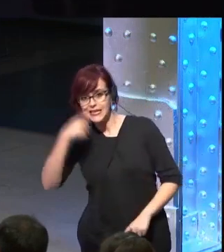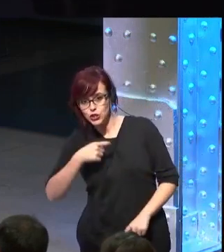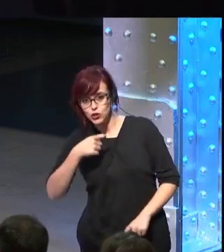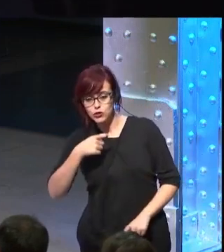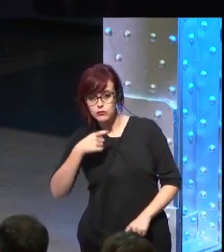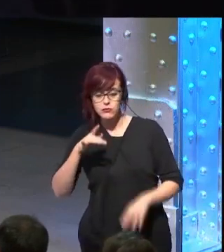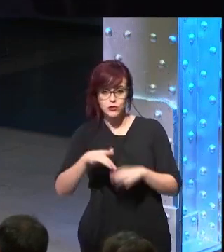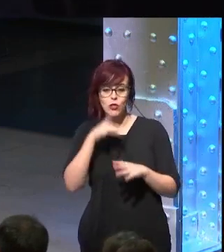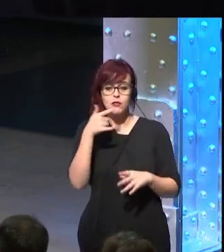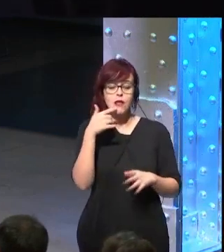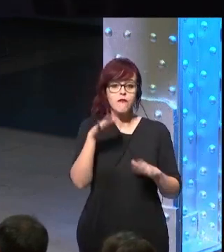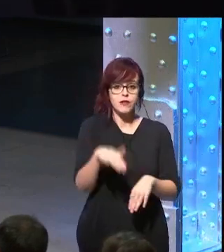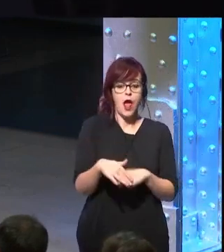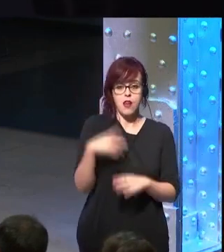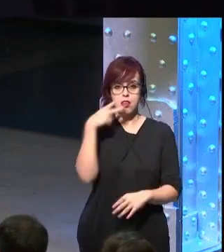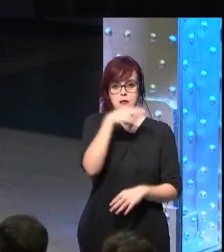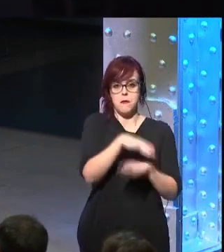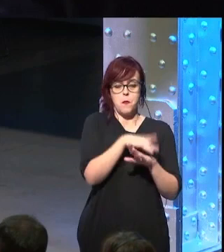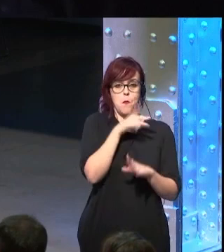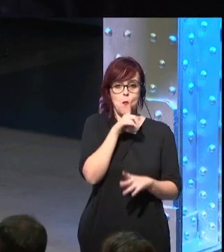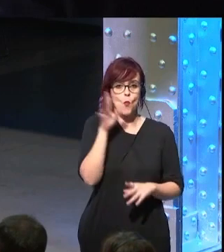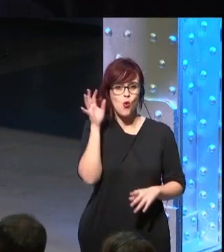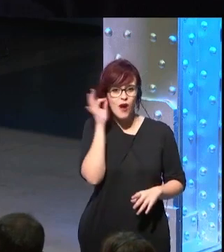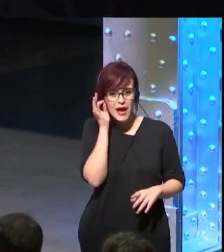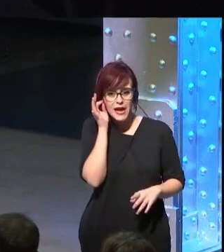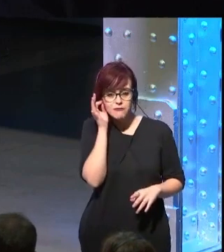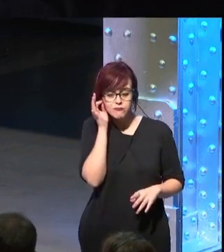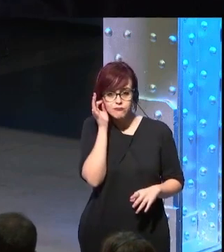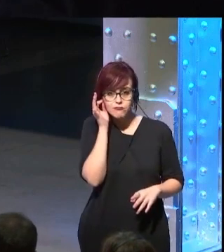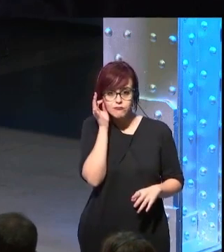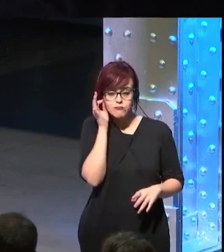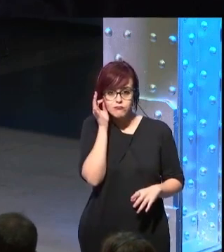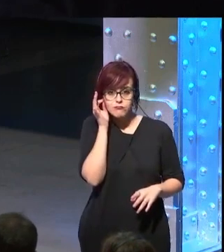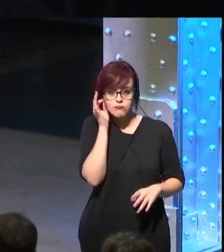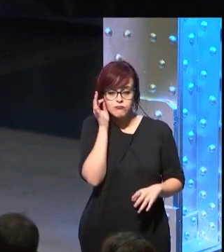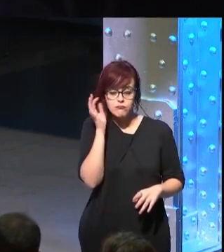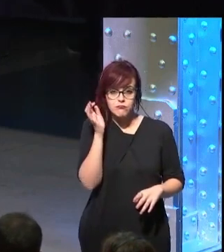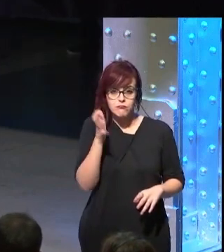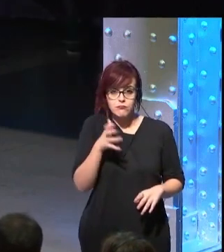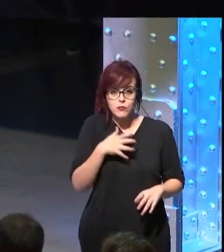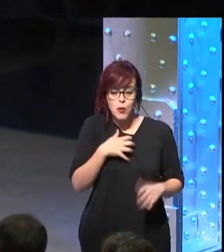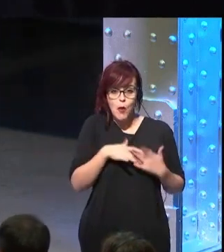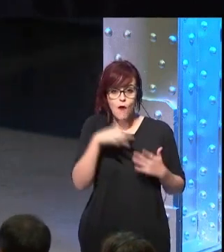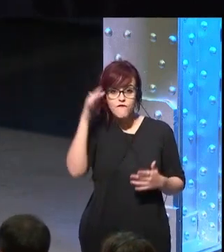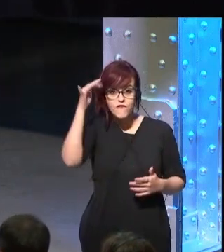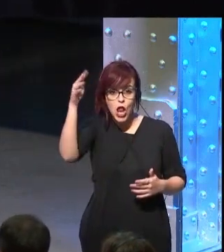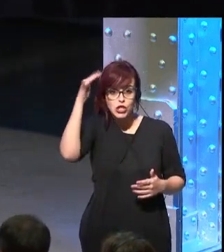se rescata ninguna mujer, a la voz de la mujer realmente, por esta pléyade de